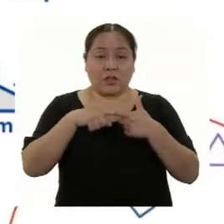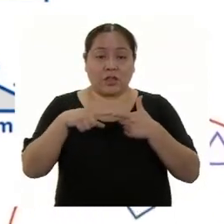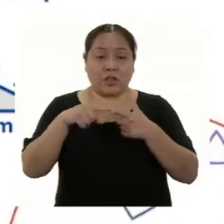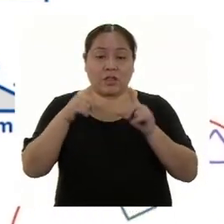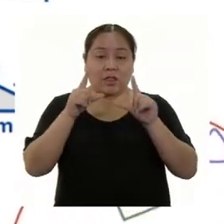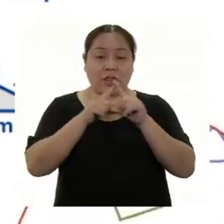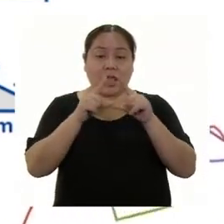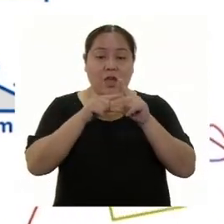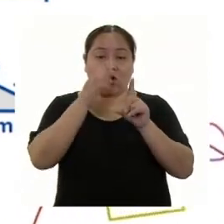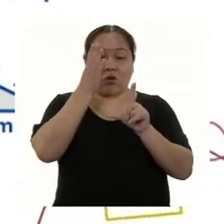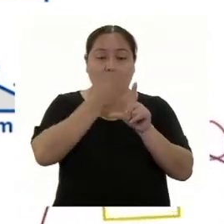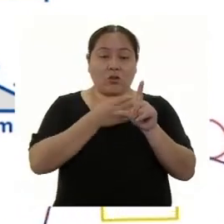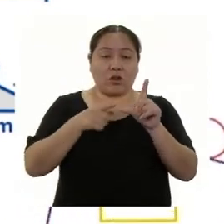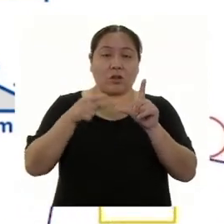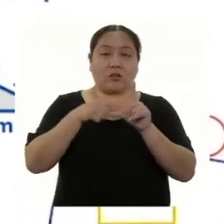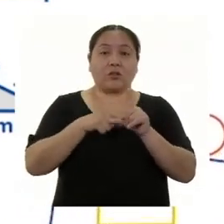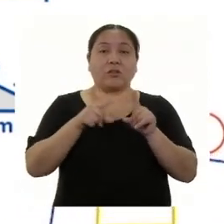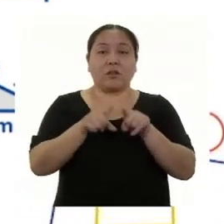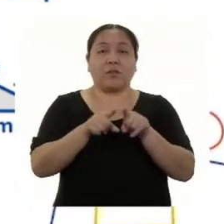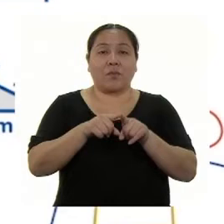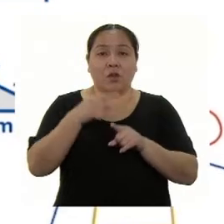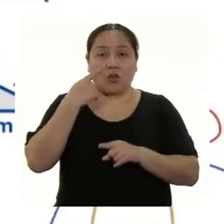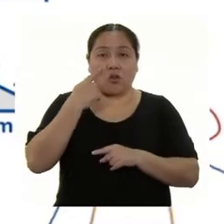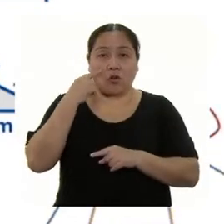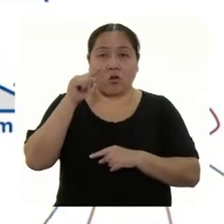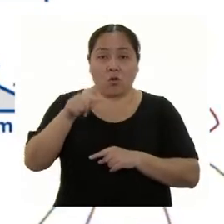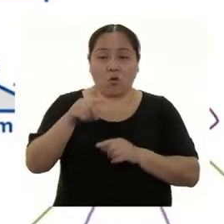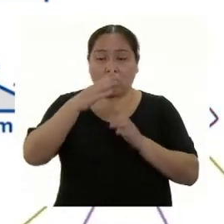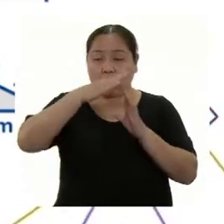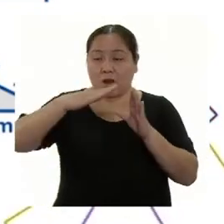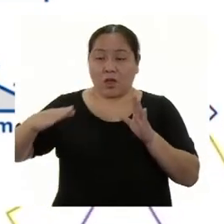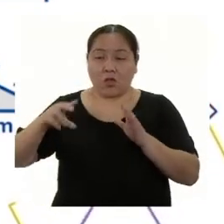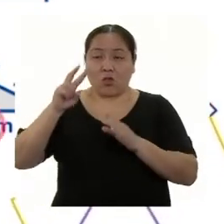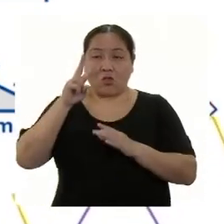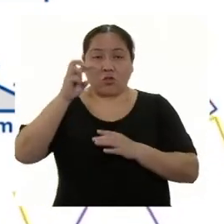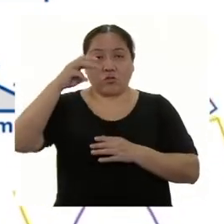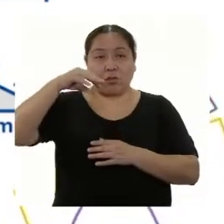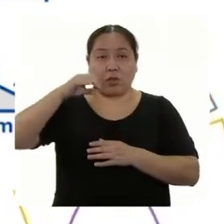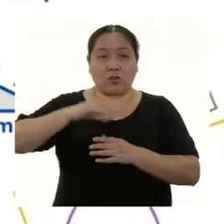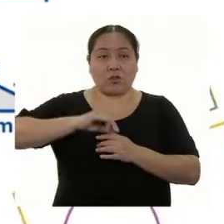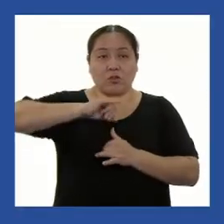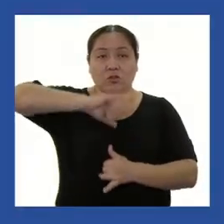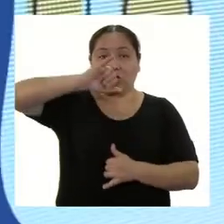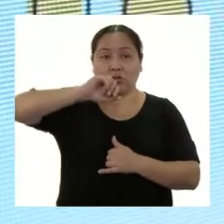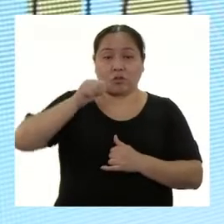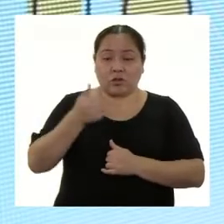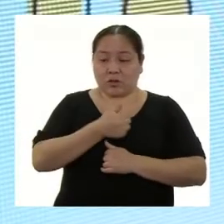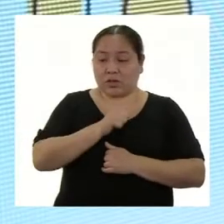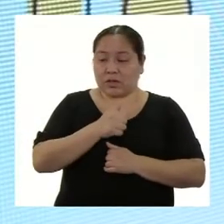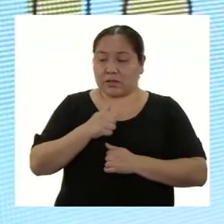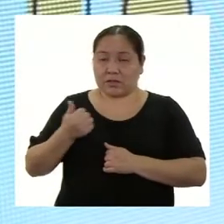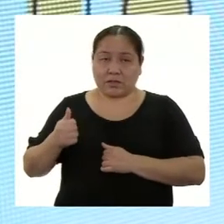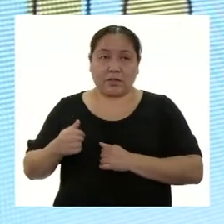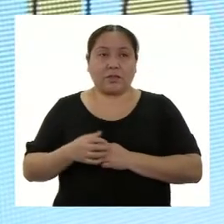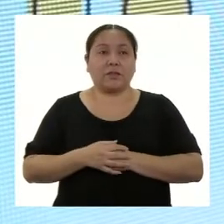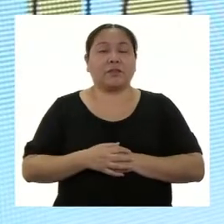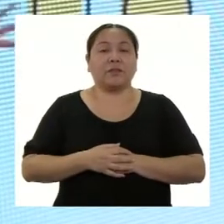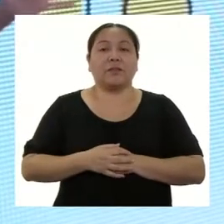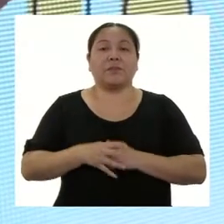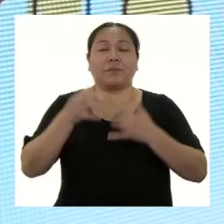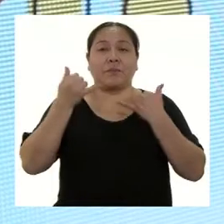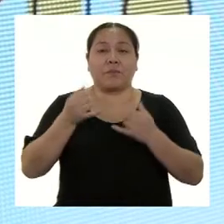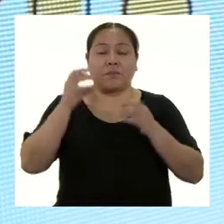también conozco que uno de sus lados mide 2 metros y el otro 10 metros. Y ahora toca